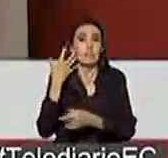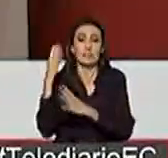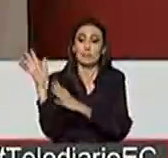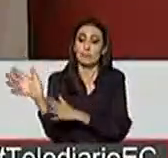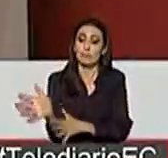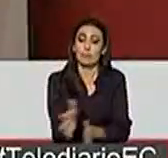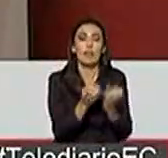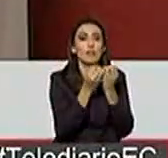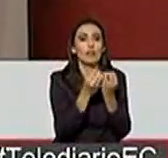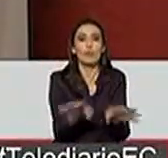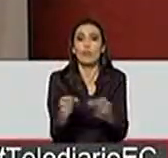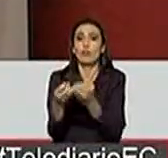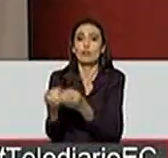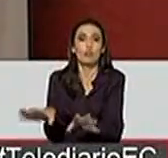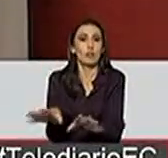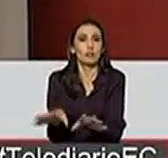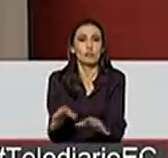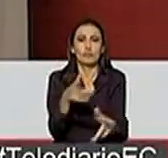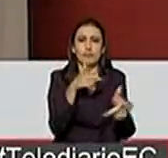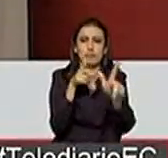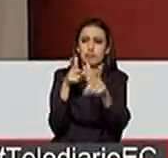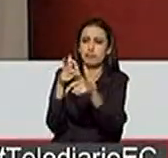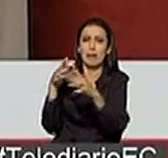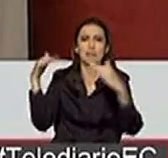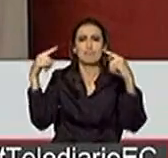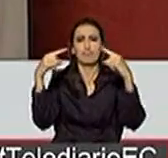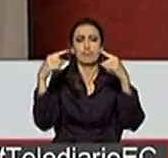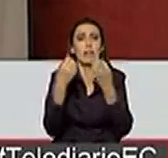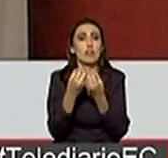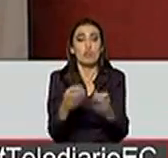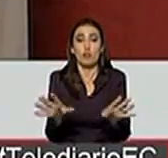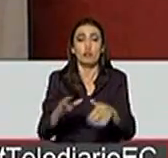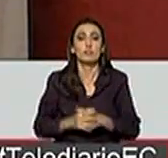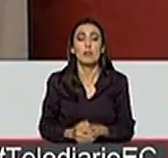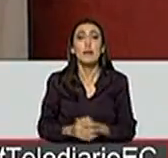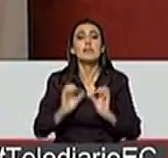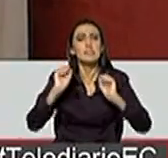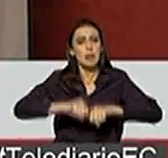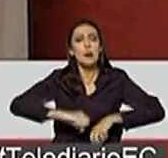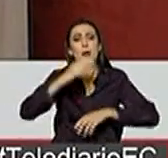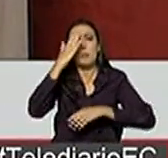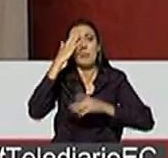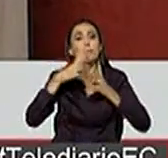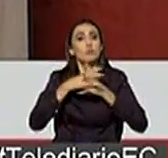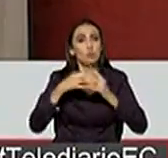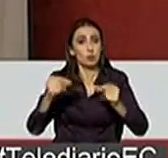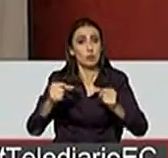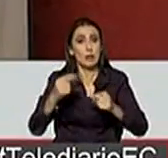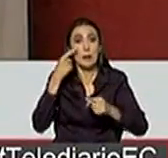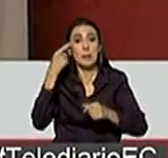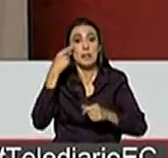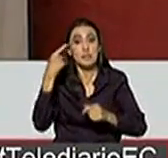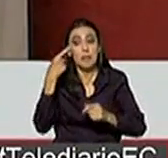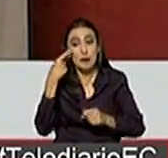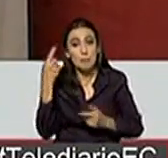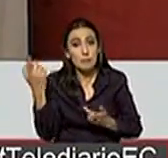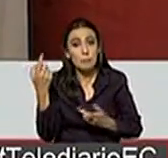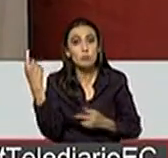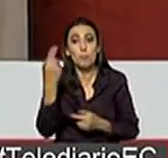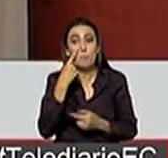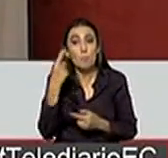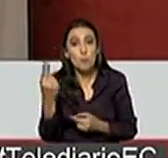perdiendo tenemos una ventana ahora de diálogo y sabemos que podemos solucionar nuestros problemas de una manera diferente ya no simplemente